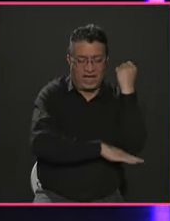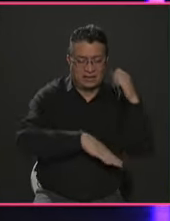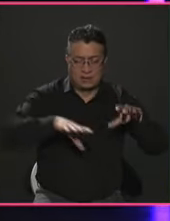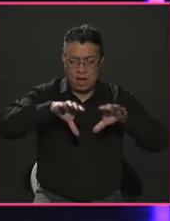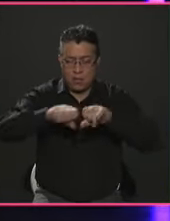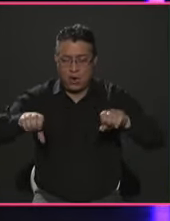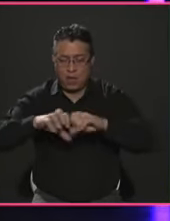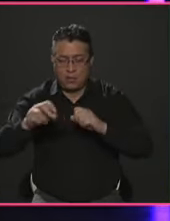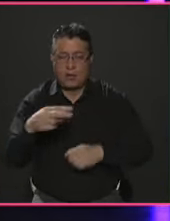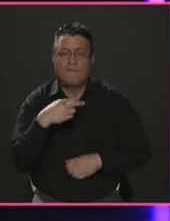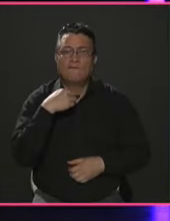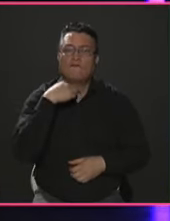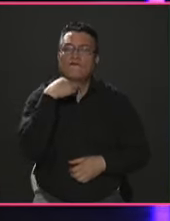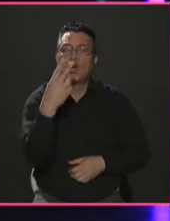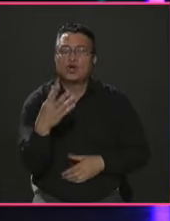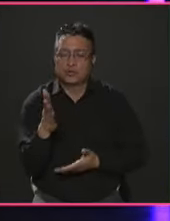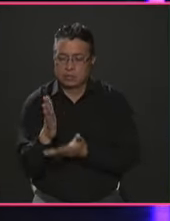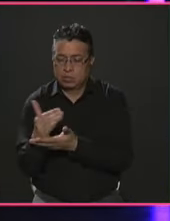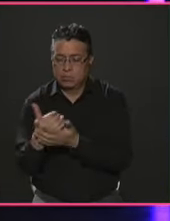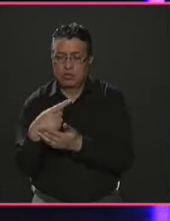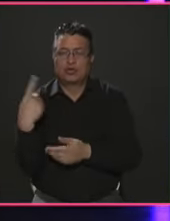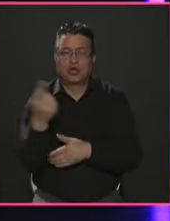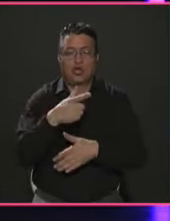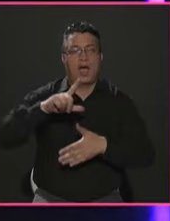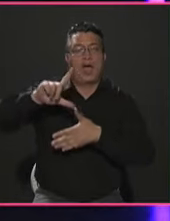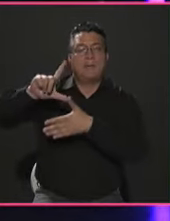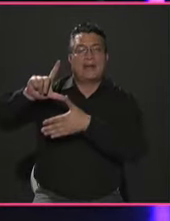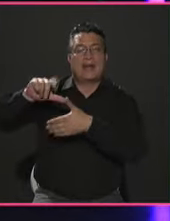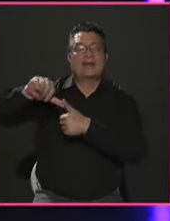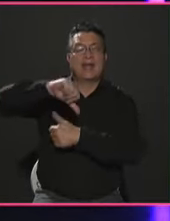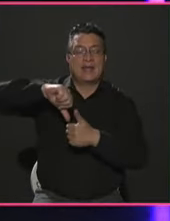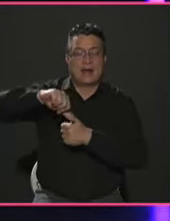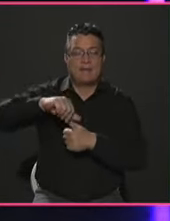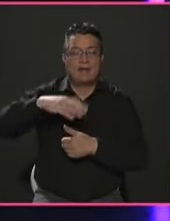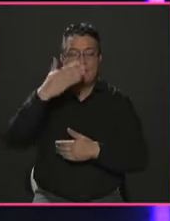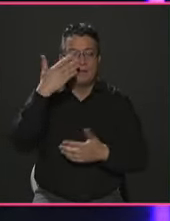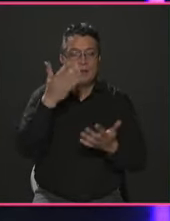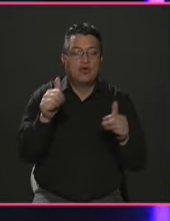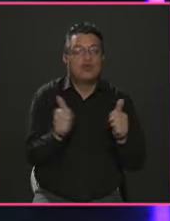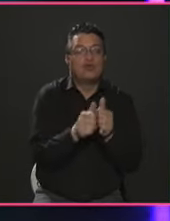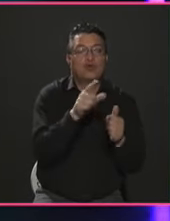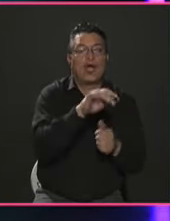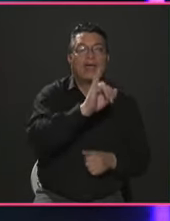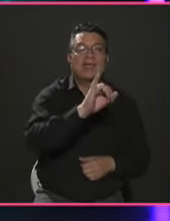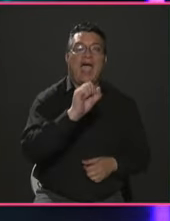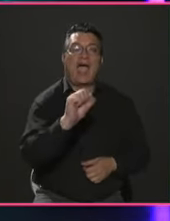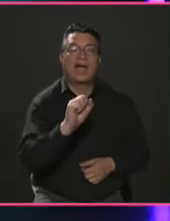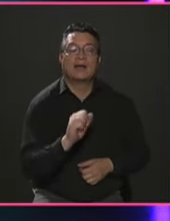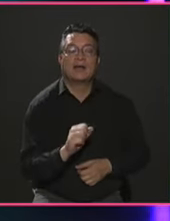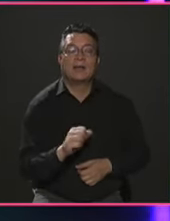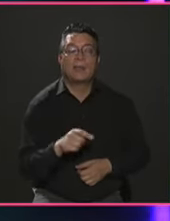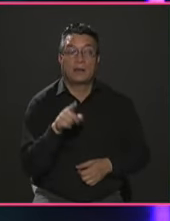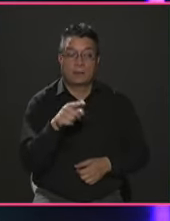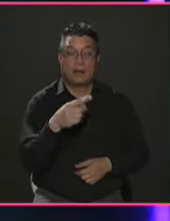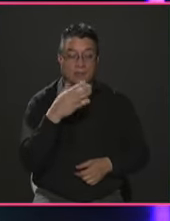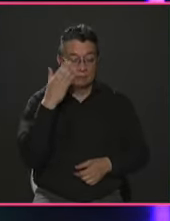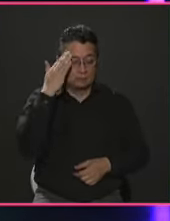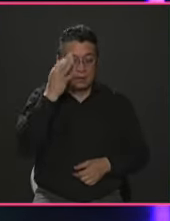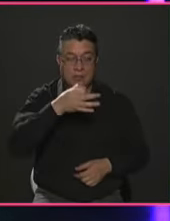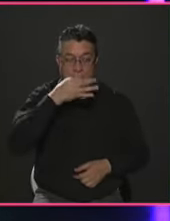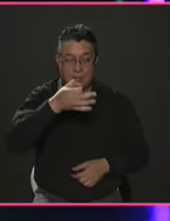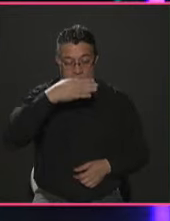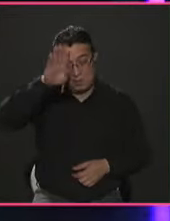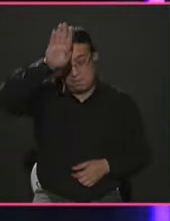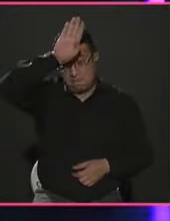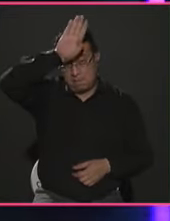voz organizada de América Latina y el Caribe frente a la Inteligencia artificial y aquí quiero recordar las las palabras del papa